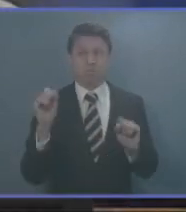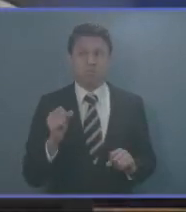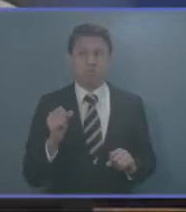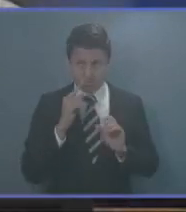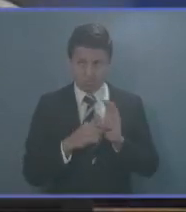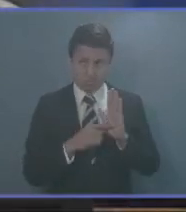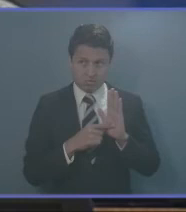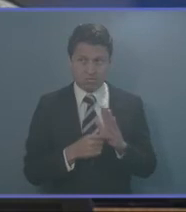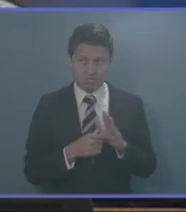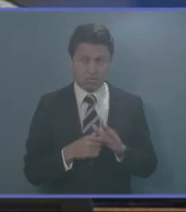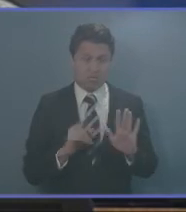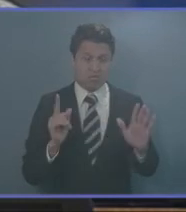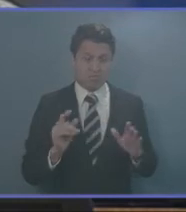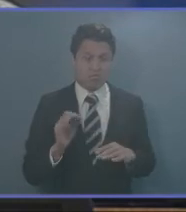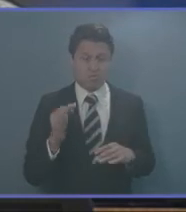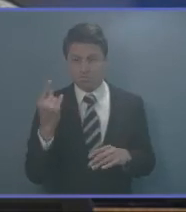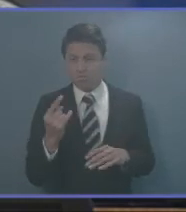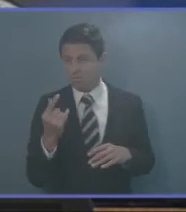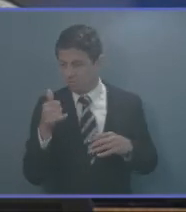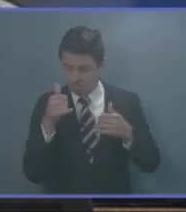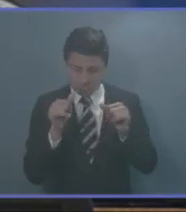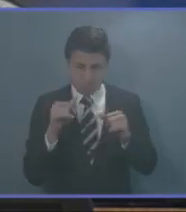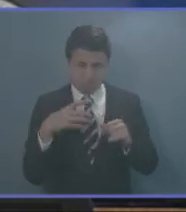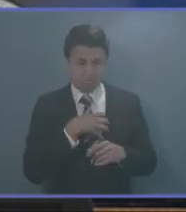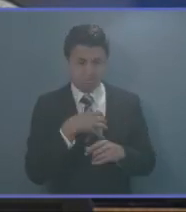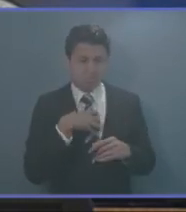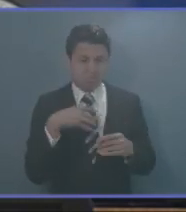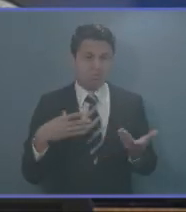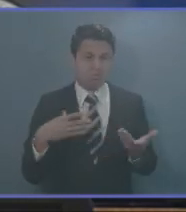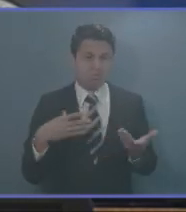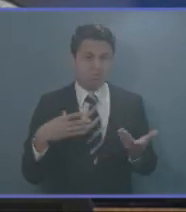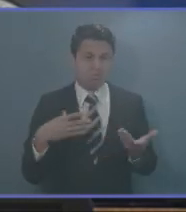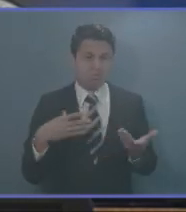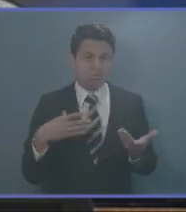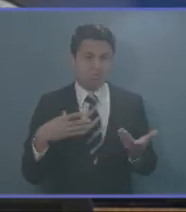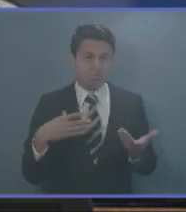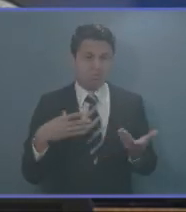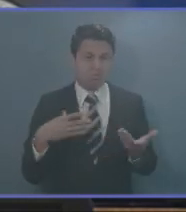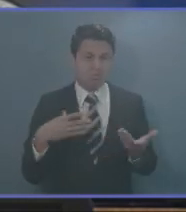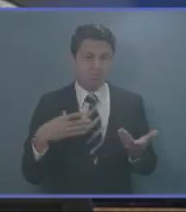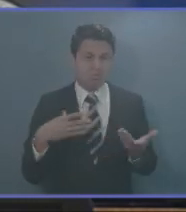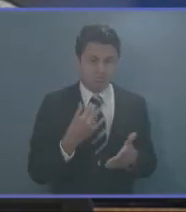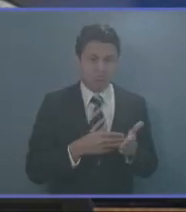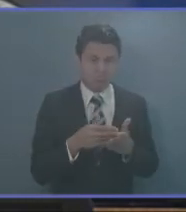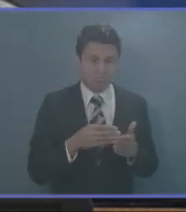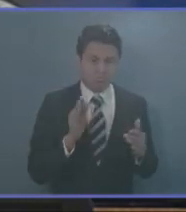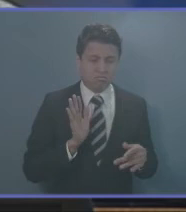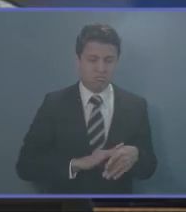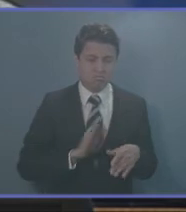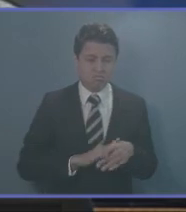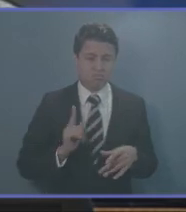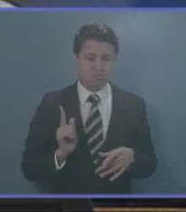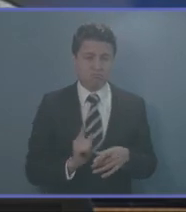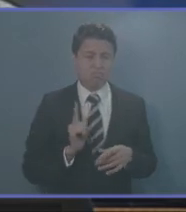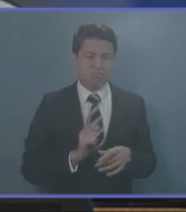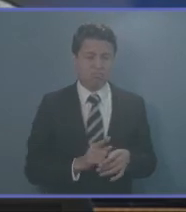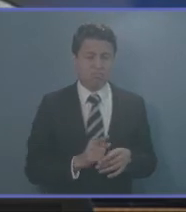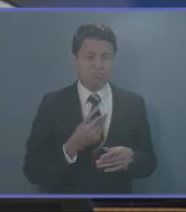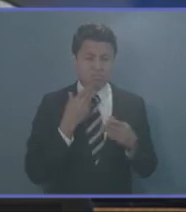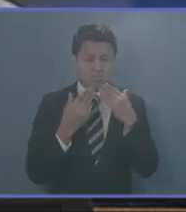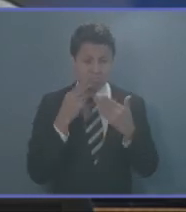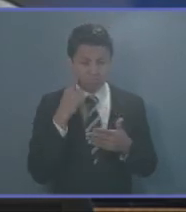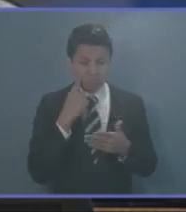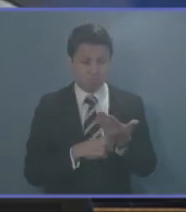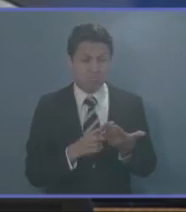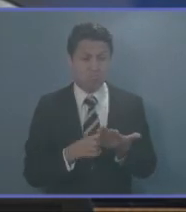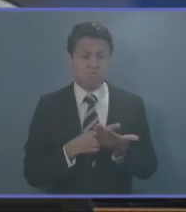interponer el recurso de apelación ante el Consejo Municipal, el cual deberá interponerse ante el funcionario que haya hecho la calificación